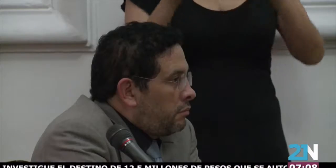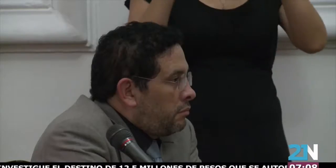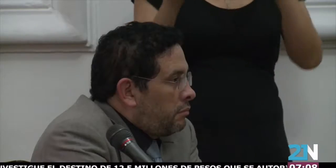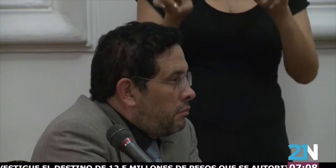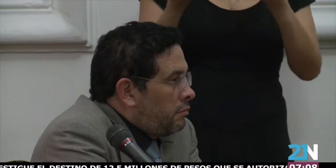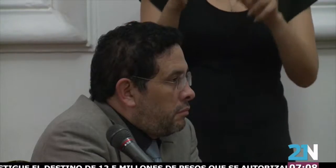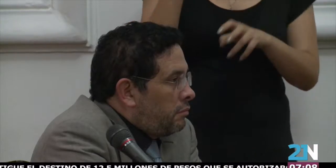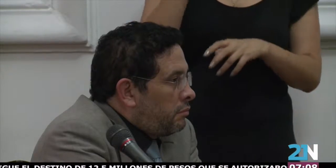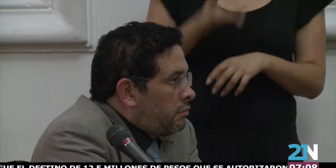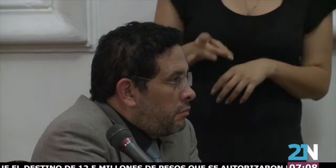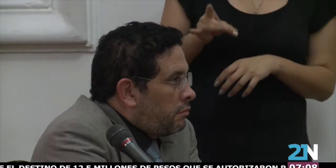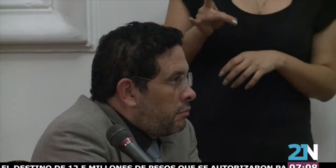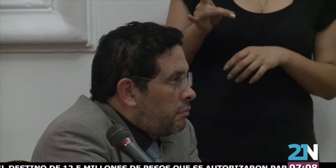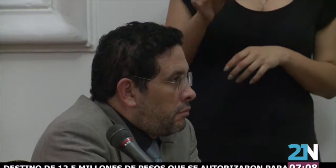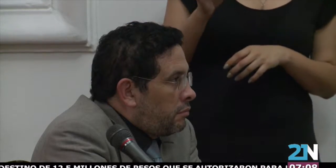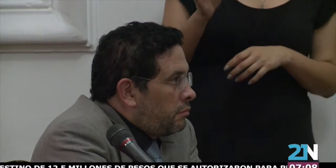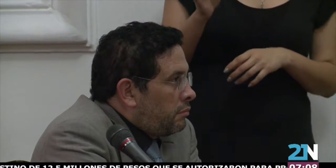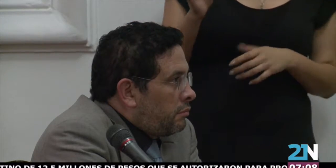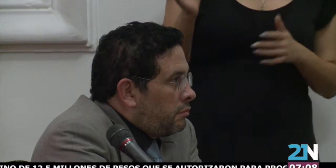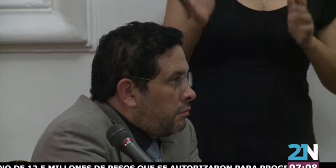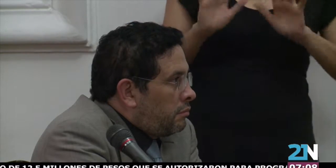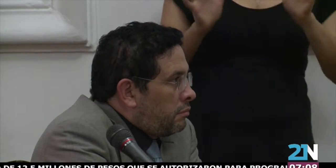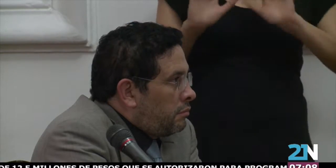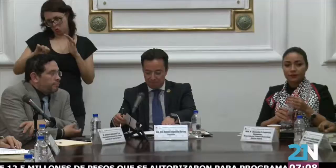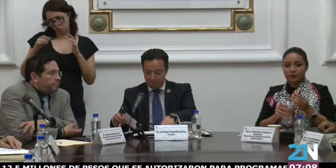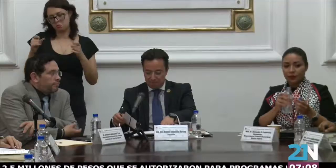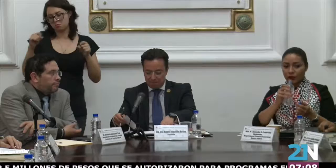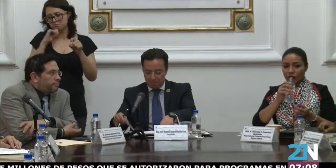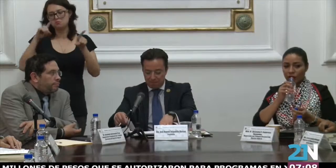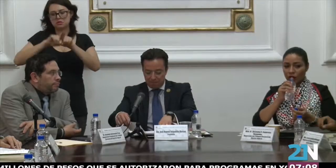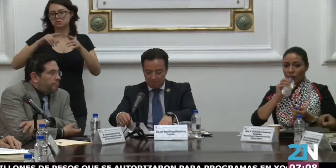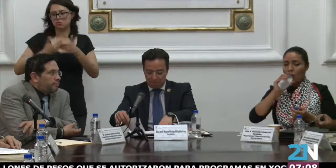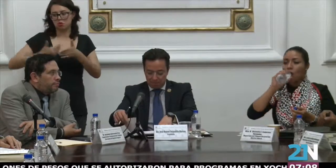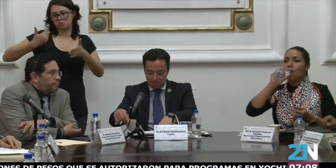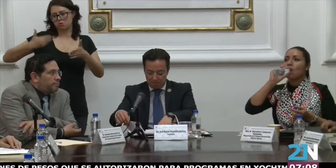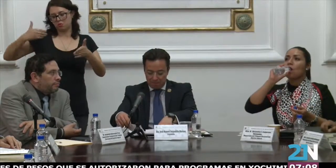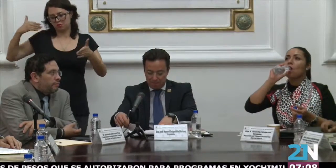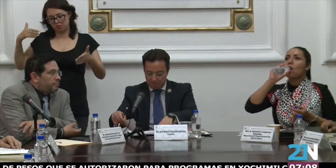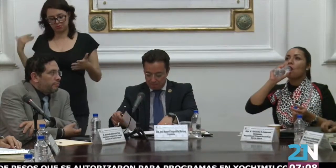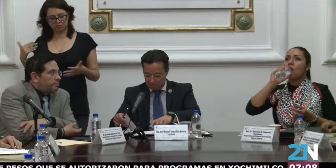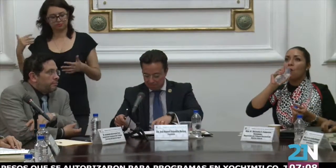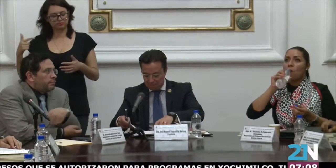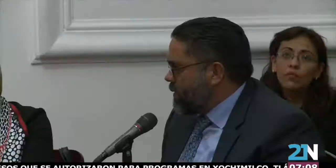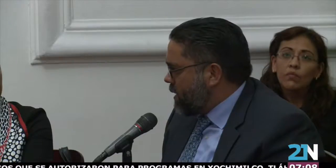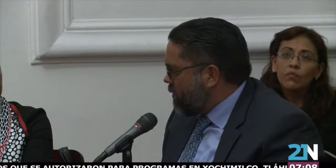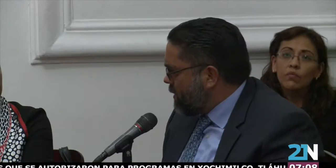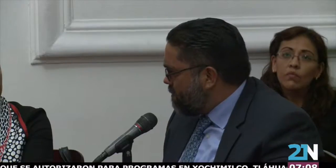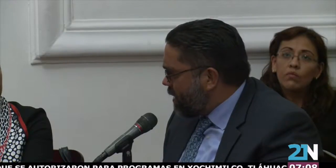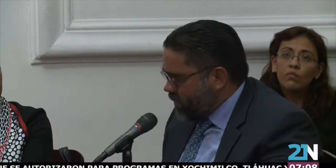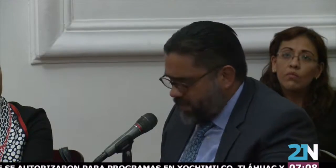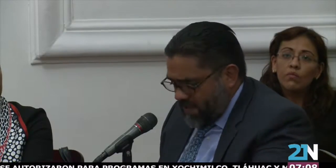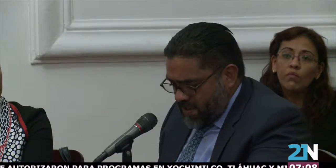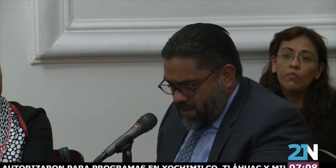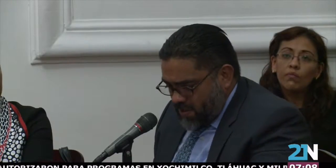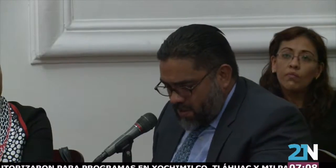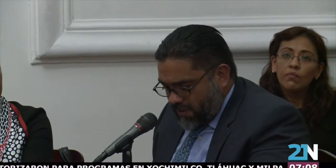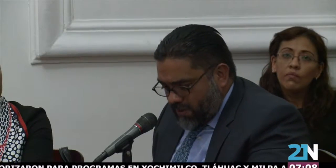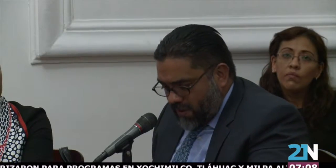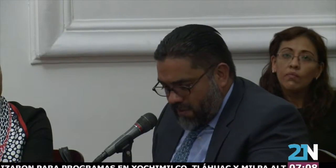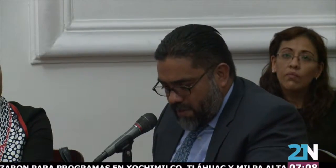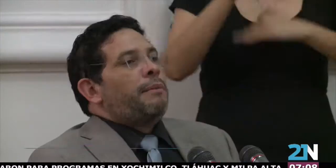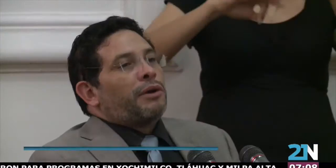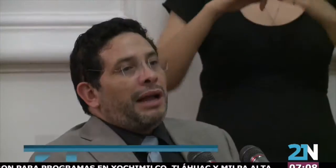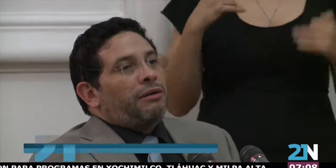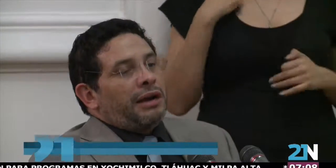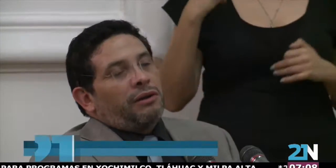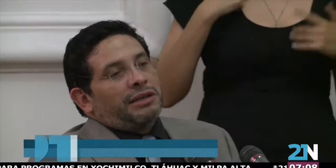otros. En este sentido, el magistrado presidente del tribunal señaló que todas las leyes deben dar certeza al actuar de esta